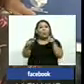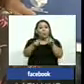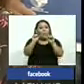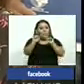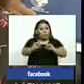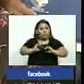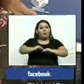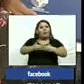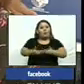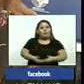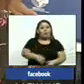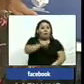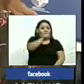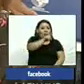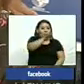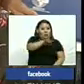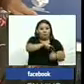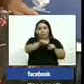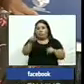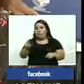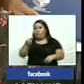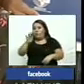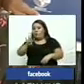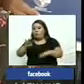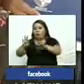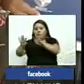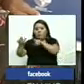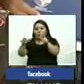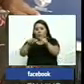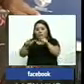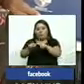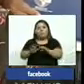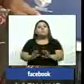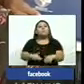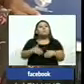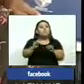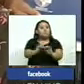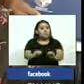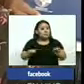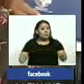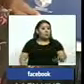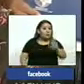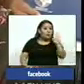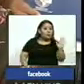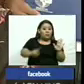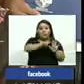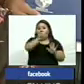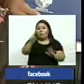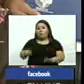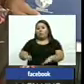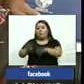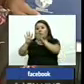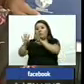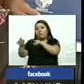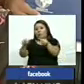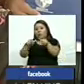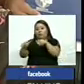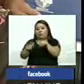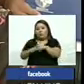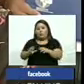de 15 a 49 años, a niños y niñas menores de 5 años y al segmento poblacional